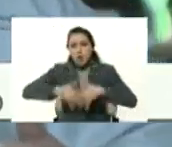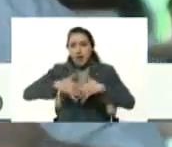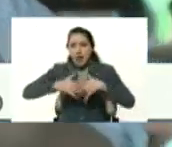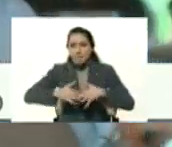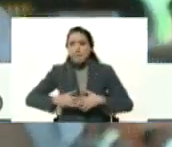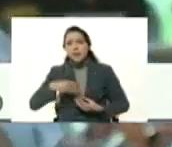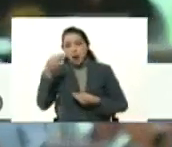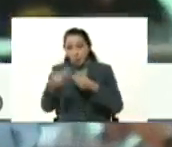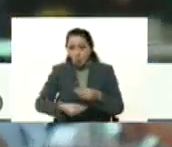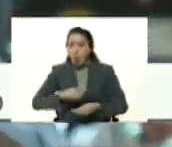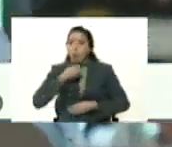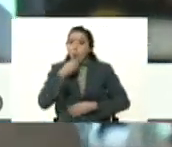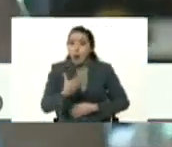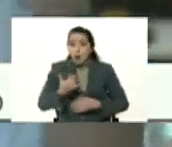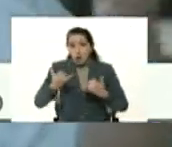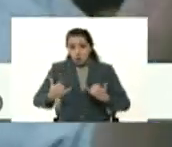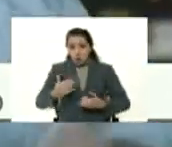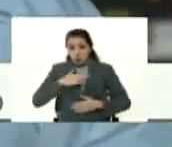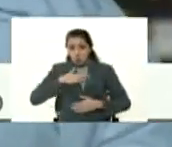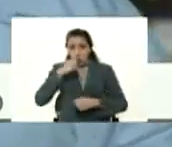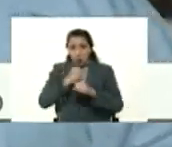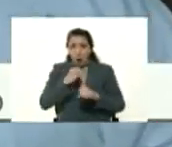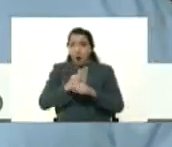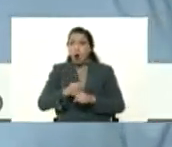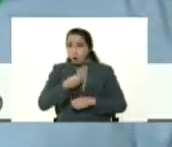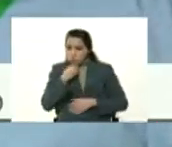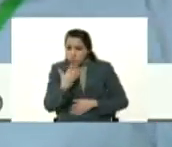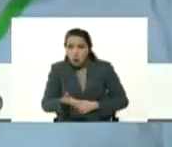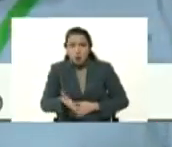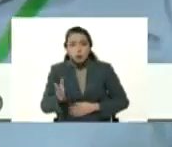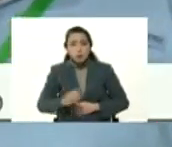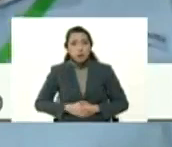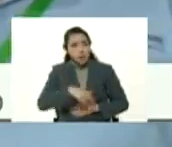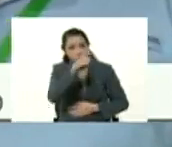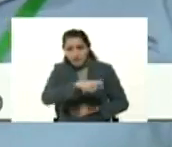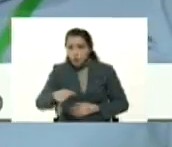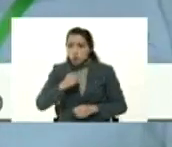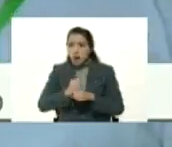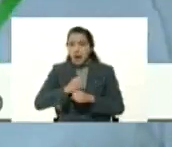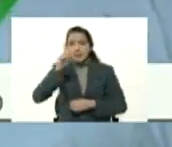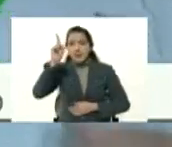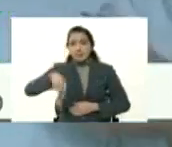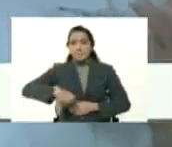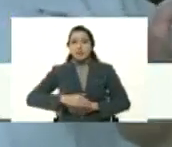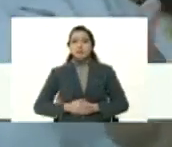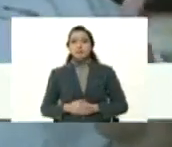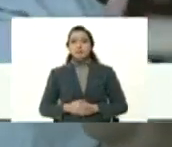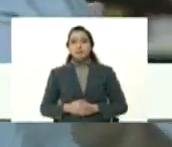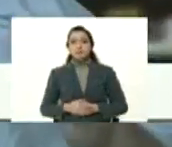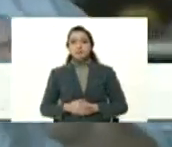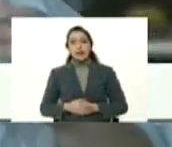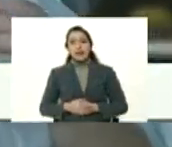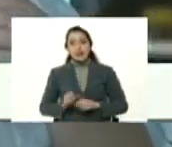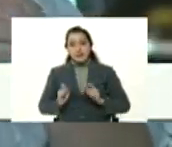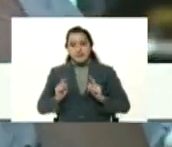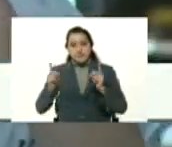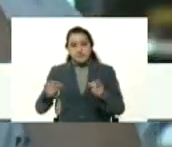impactado positivamente en mi caso, pues, y en el caso de todos los productores. También permitir